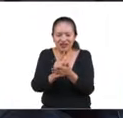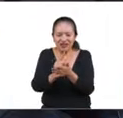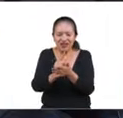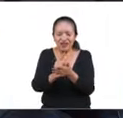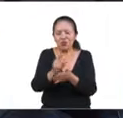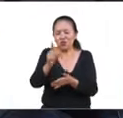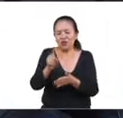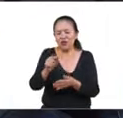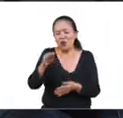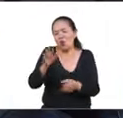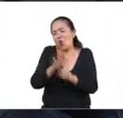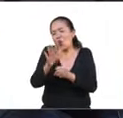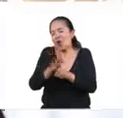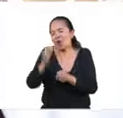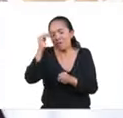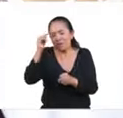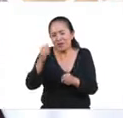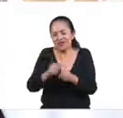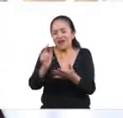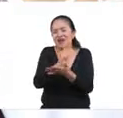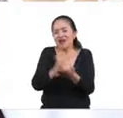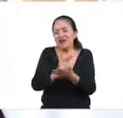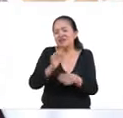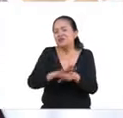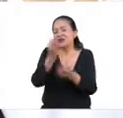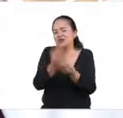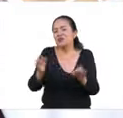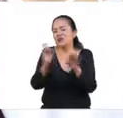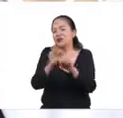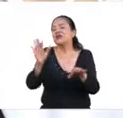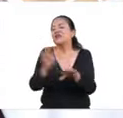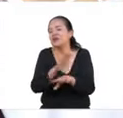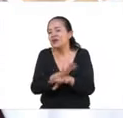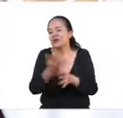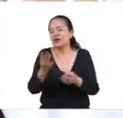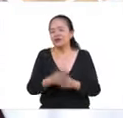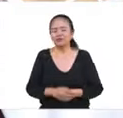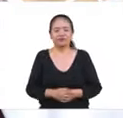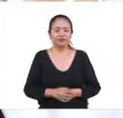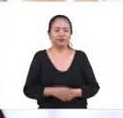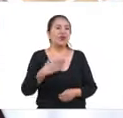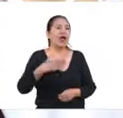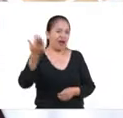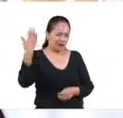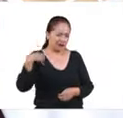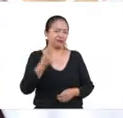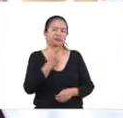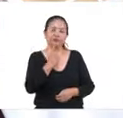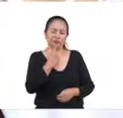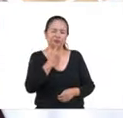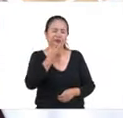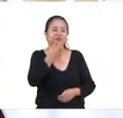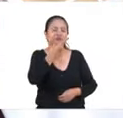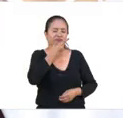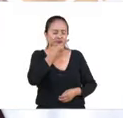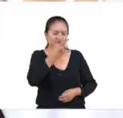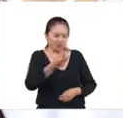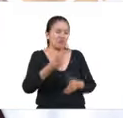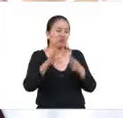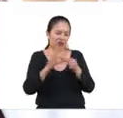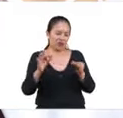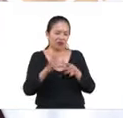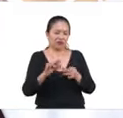más importantes? Sí. A ver, ayer el presidente habló y, o sea, hay, por